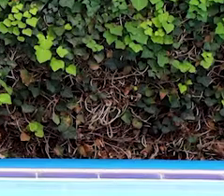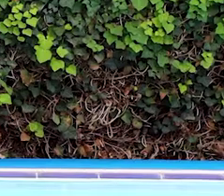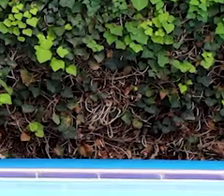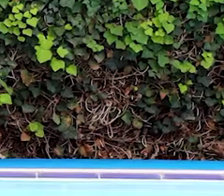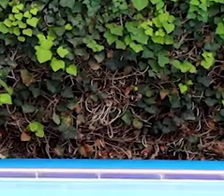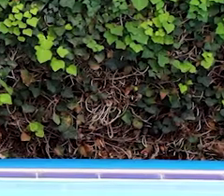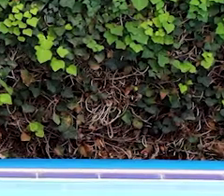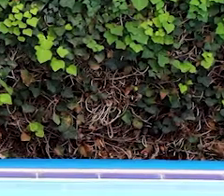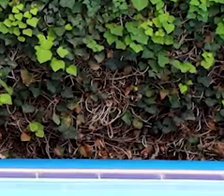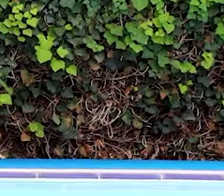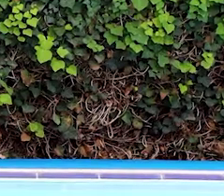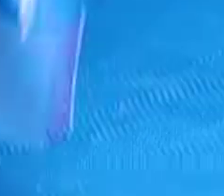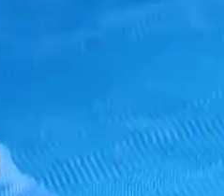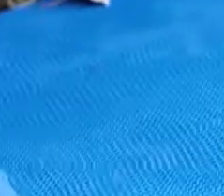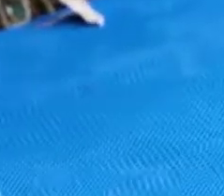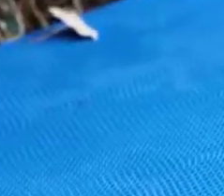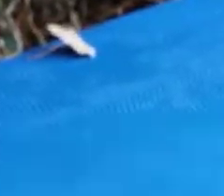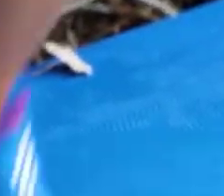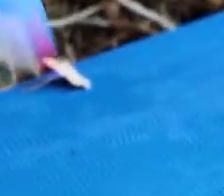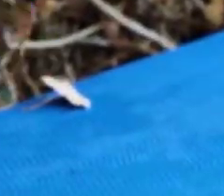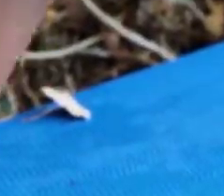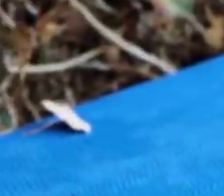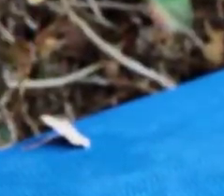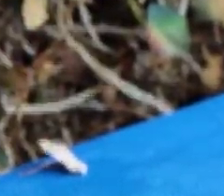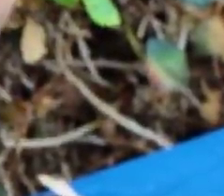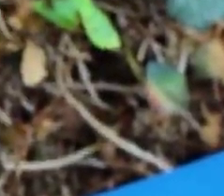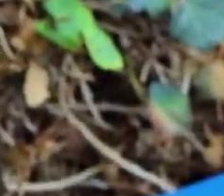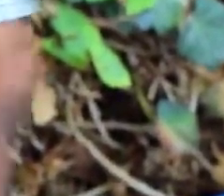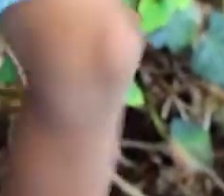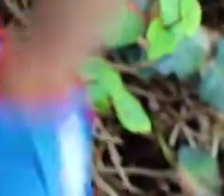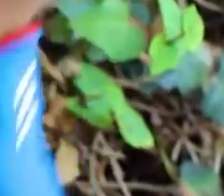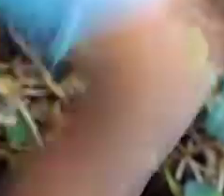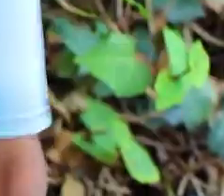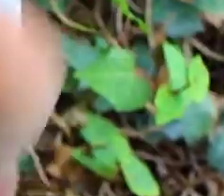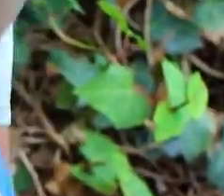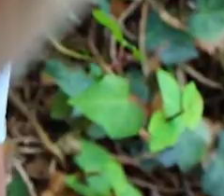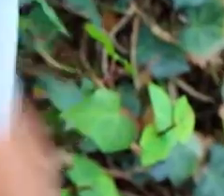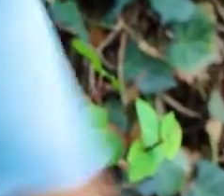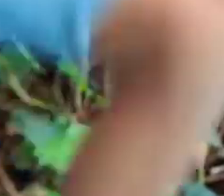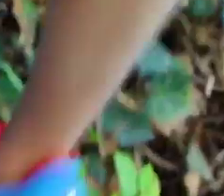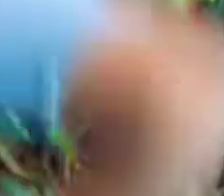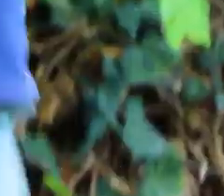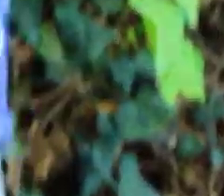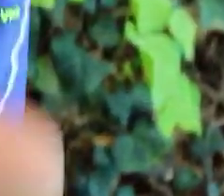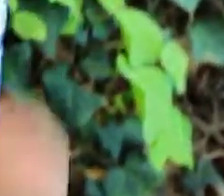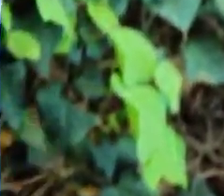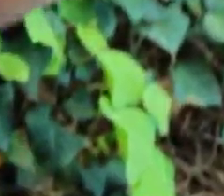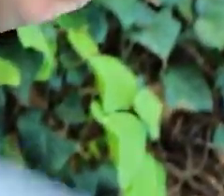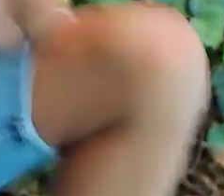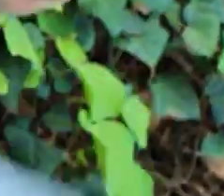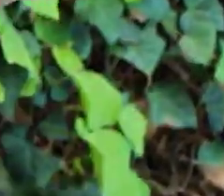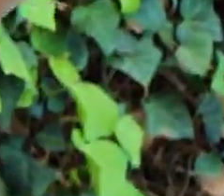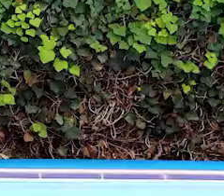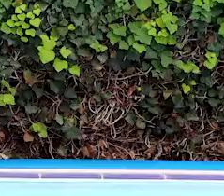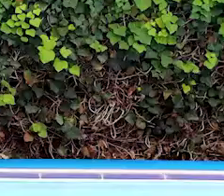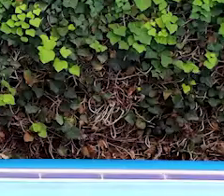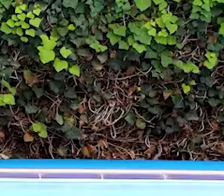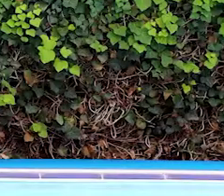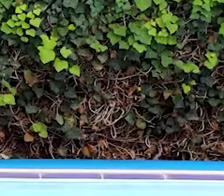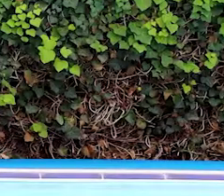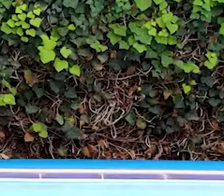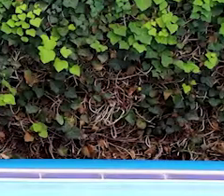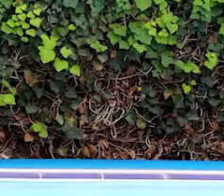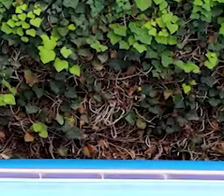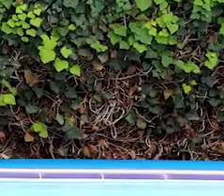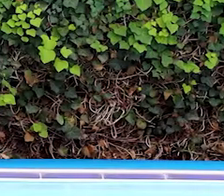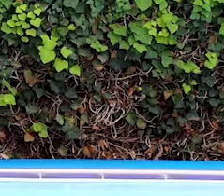controlen su movimiento, muy bien. Respira, arriba rodillas, arriba, que la